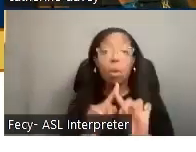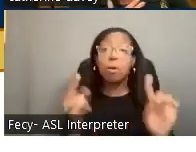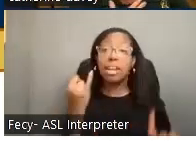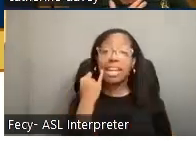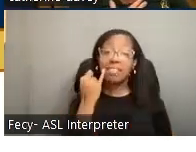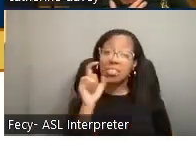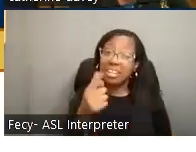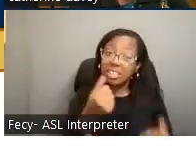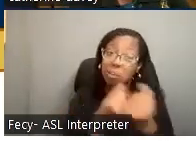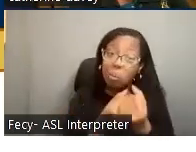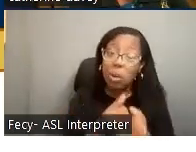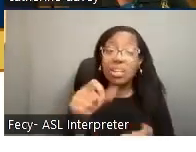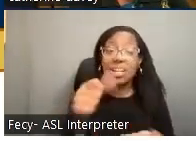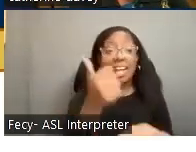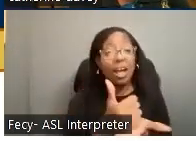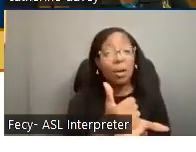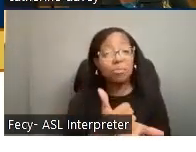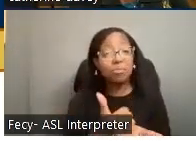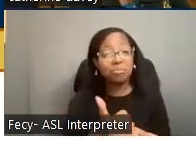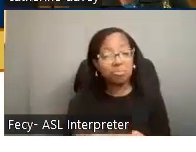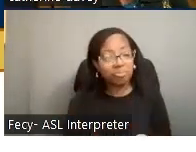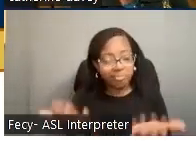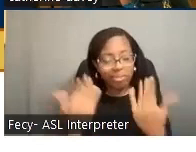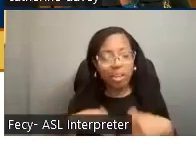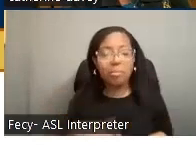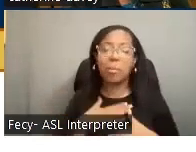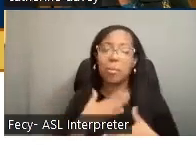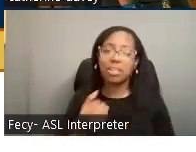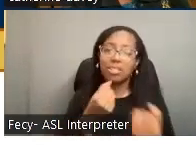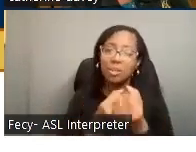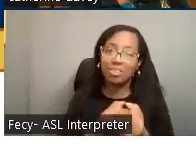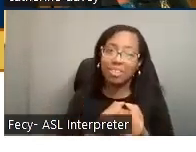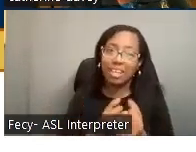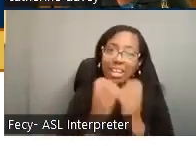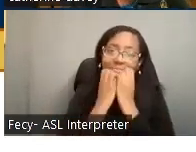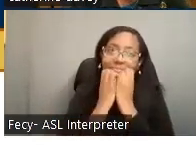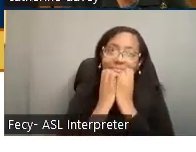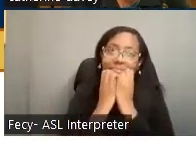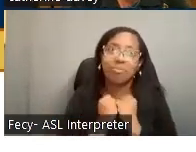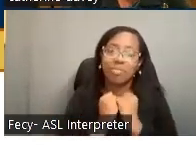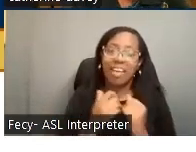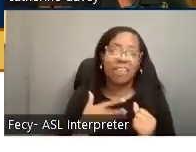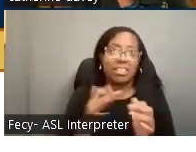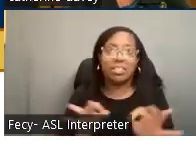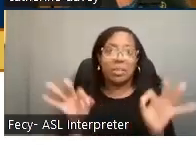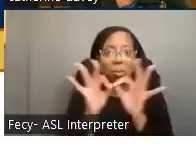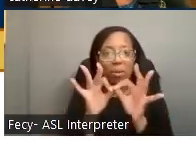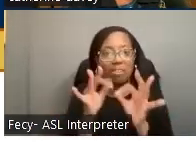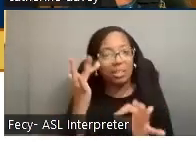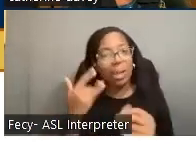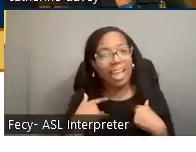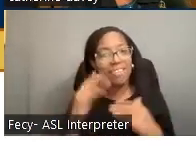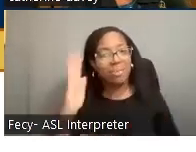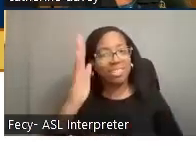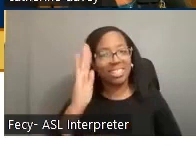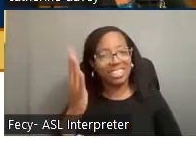yay. Pero si no, si quiere ayuda, estamos aquí. Yo lo hago todos los días y me encanta. Me siento súper apasionada por eso y por eso es que